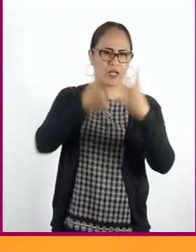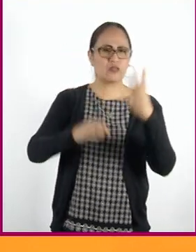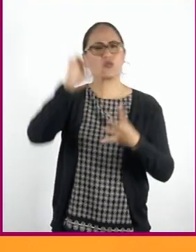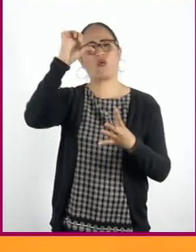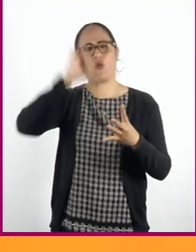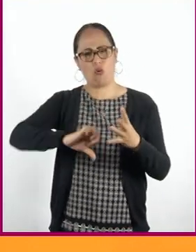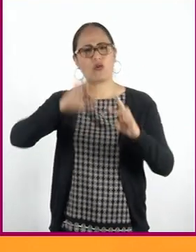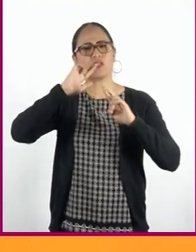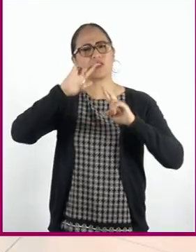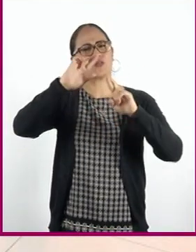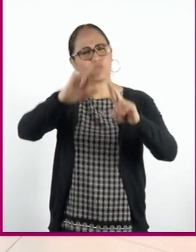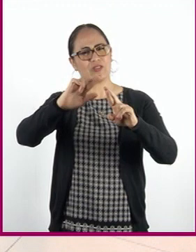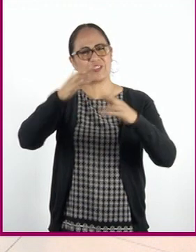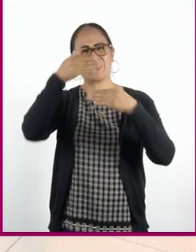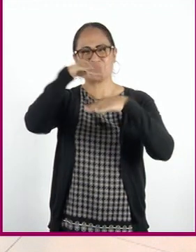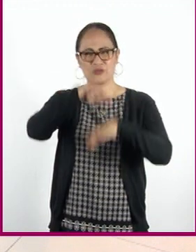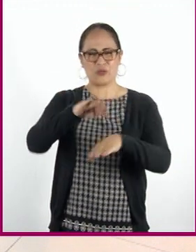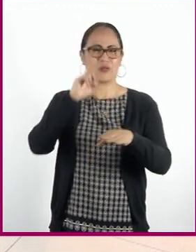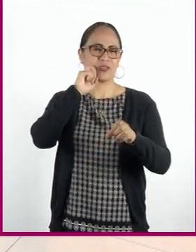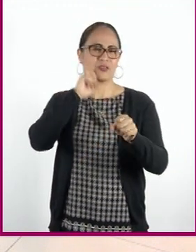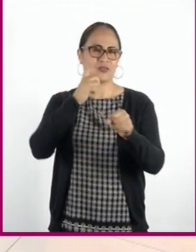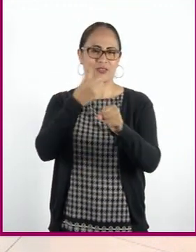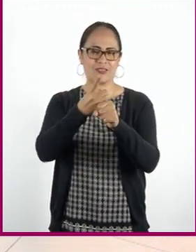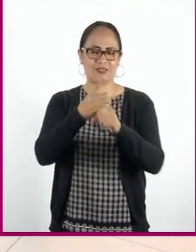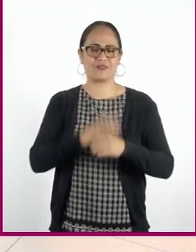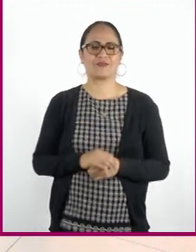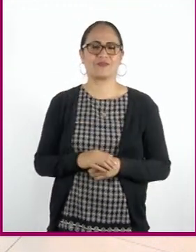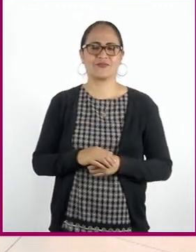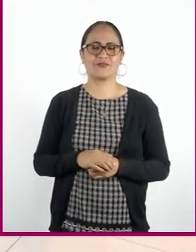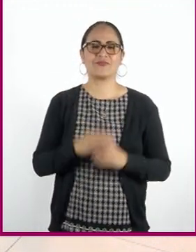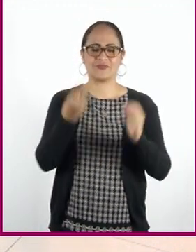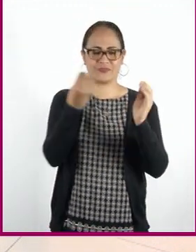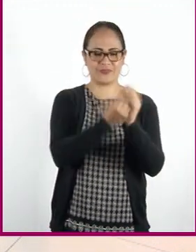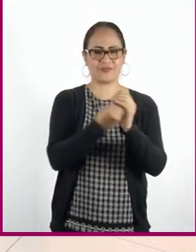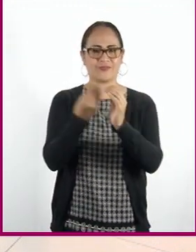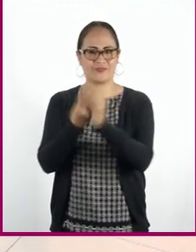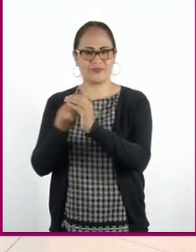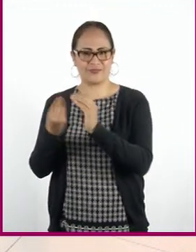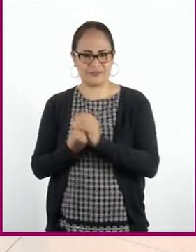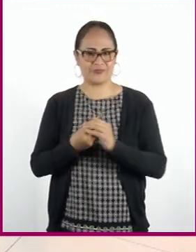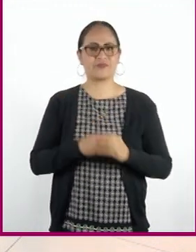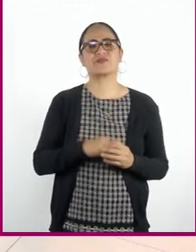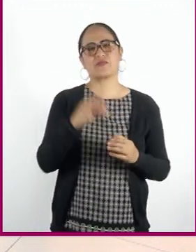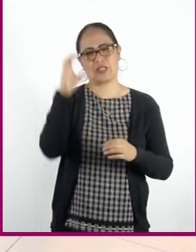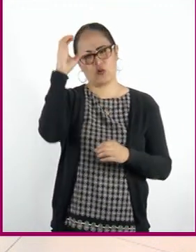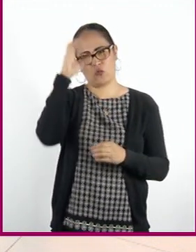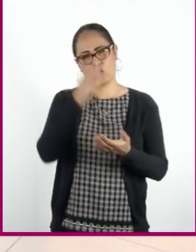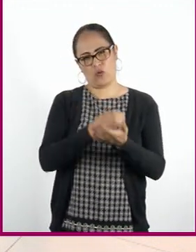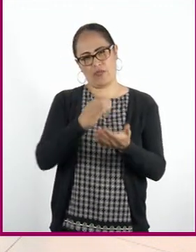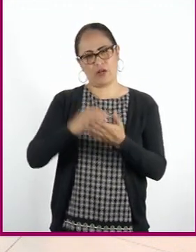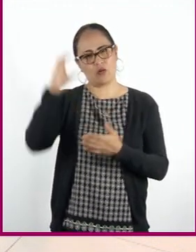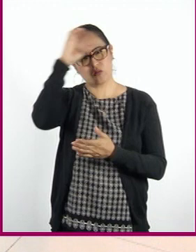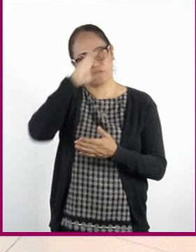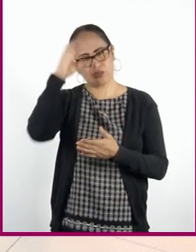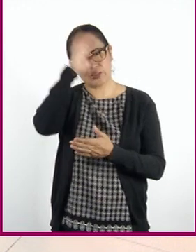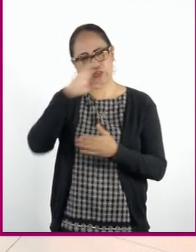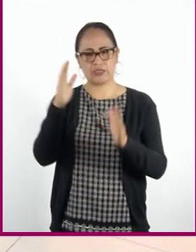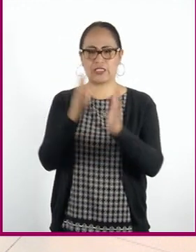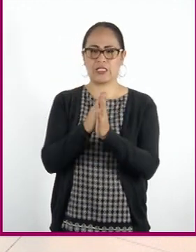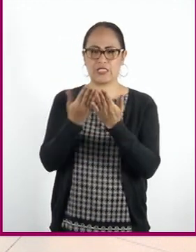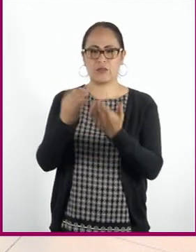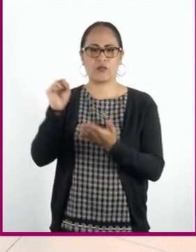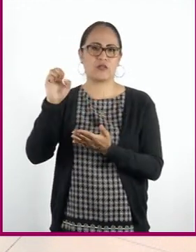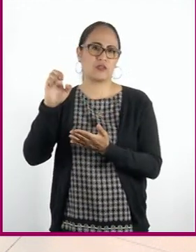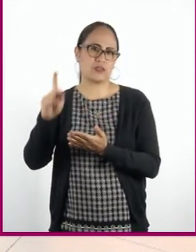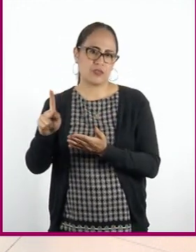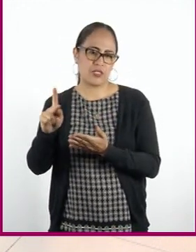en torno a la sexualidad. Como en cada sesión, tengan a la mano su cuaderno de ciencias, su libro de texto,